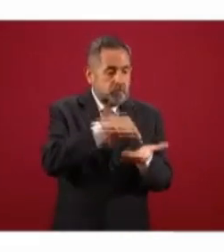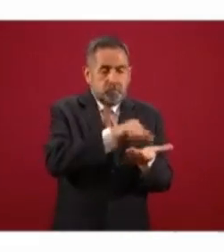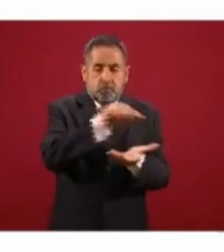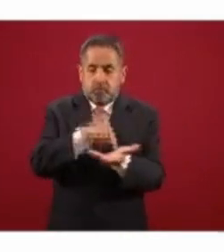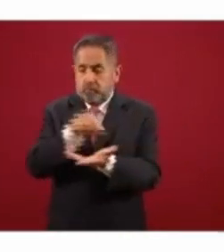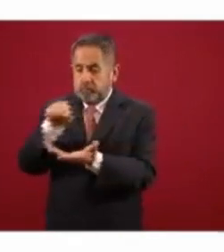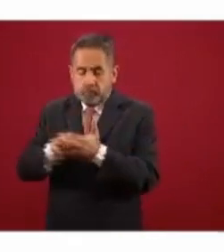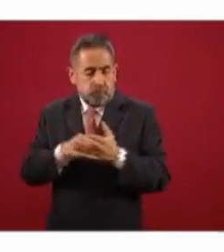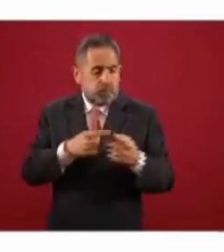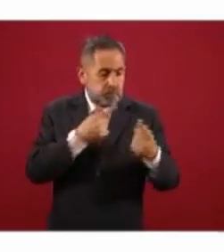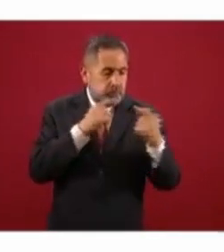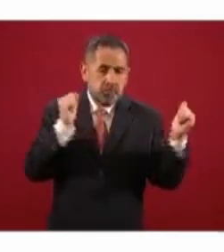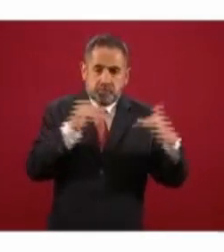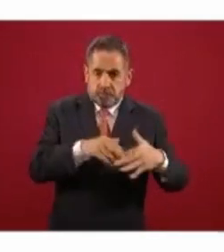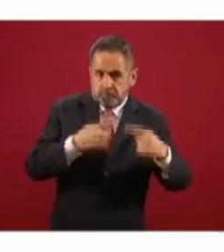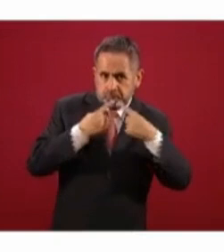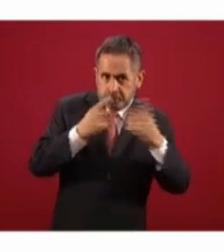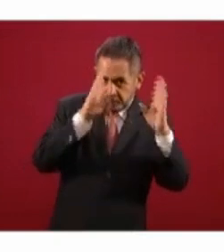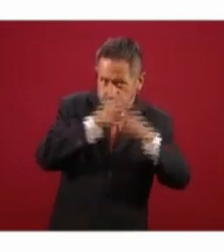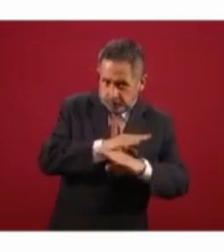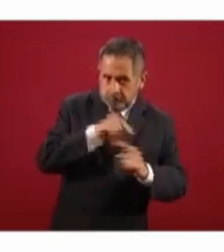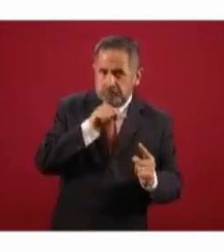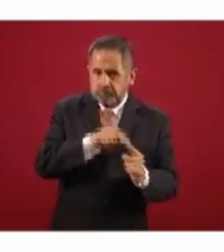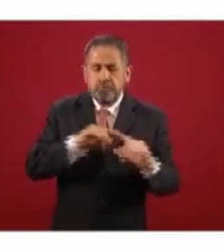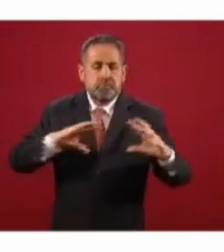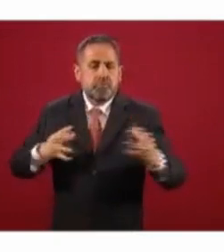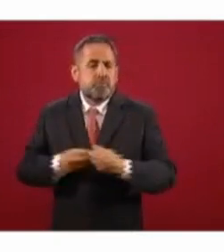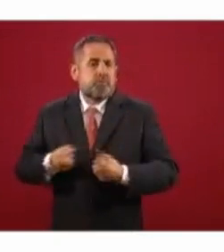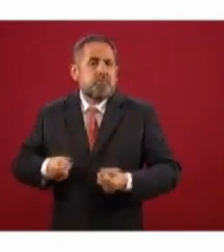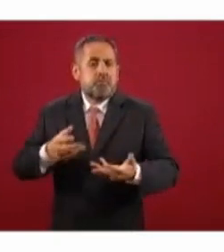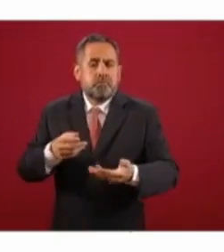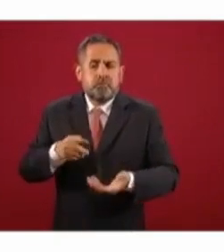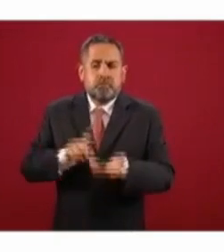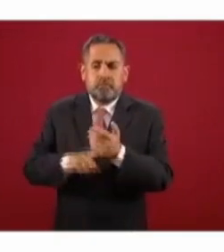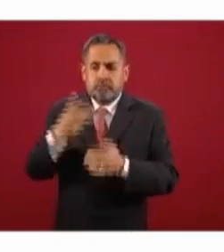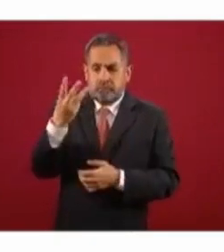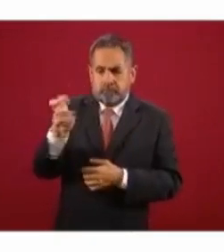centros de conciliación local con